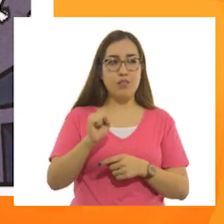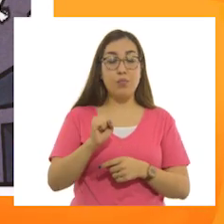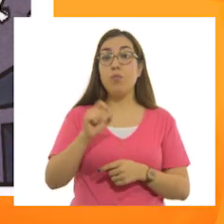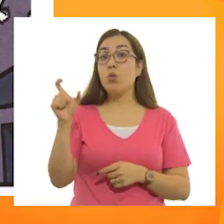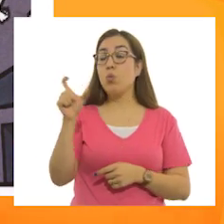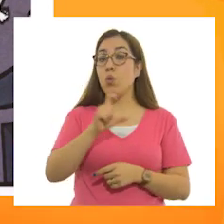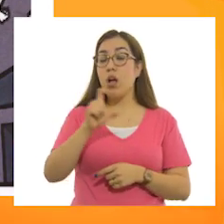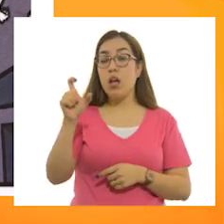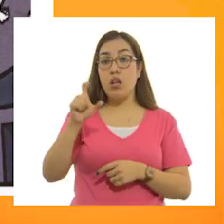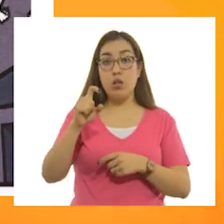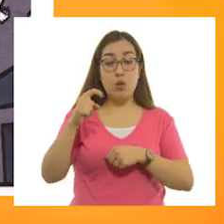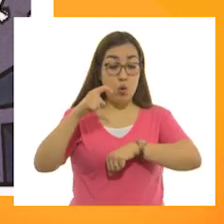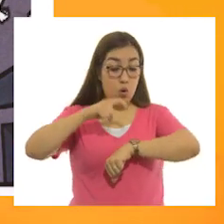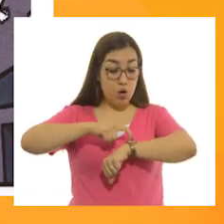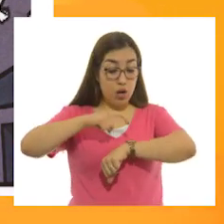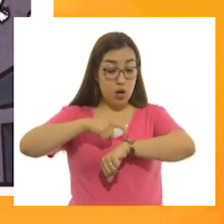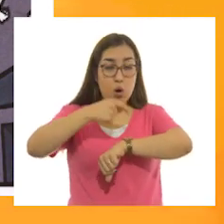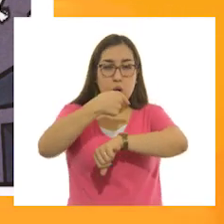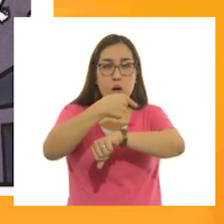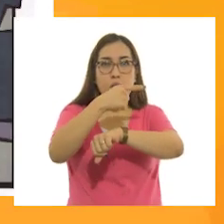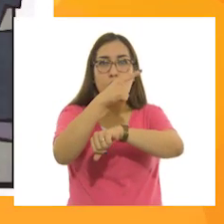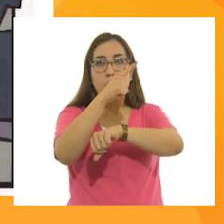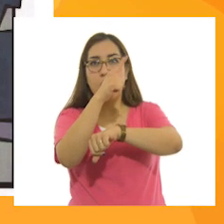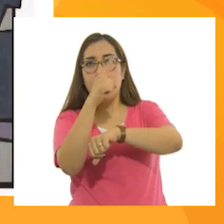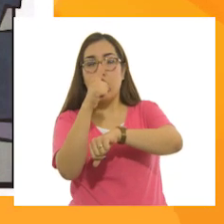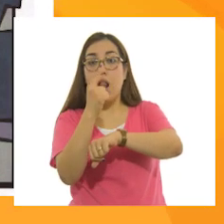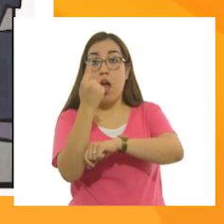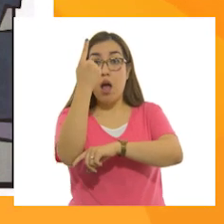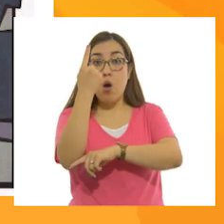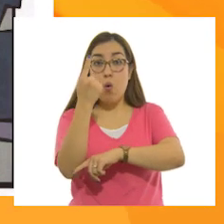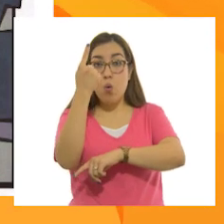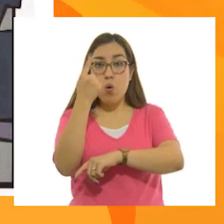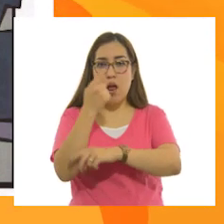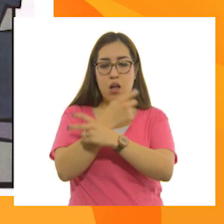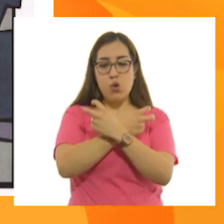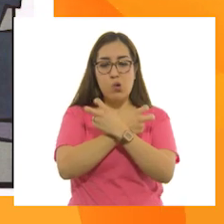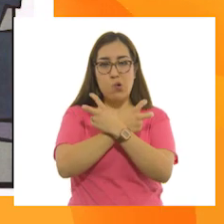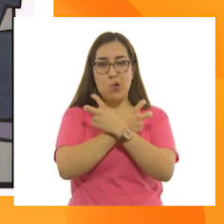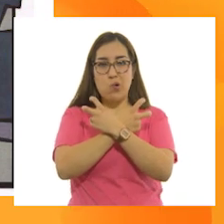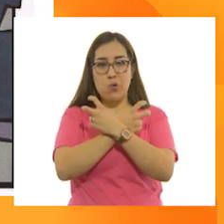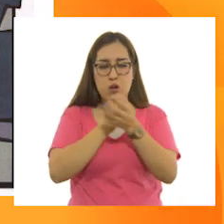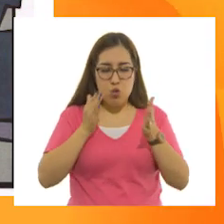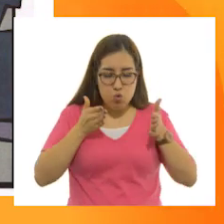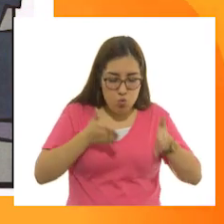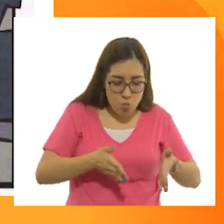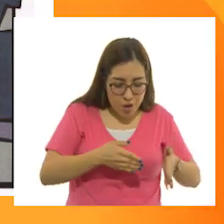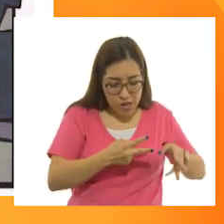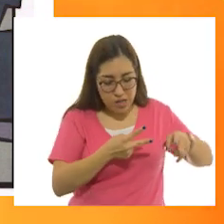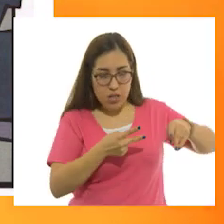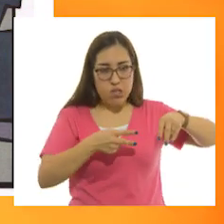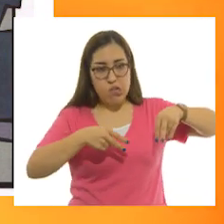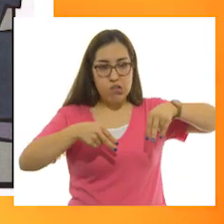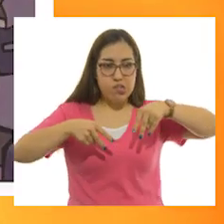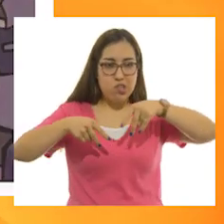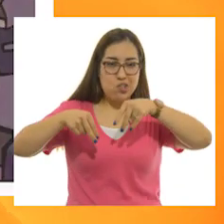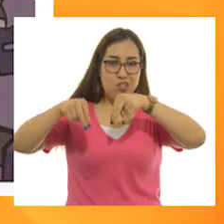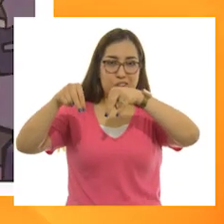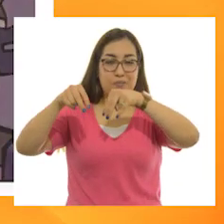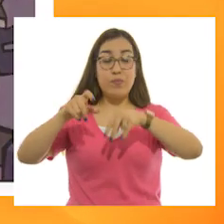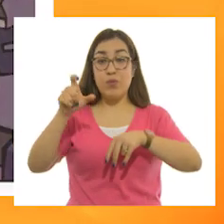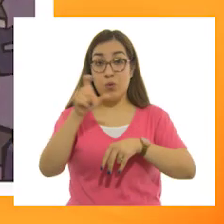marca la una los esqueletos salen de la tumba tumba la cachimba la caché bamba